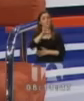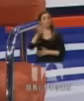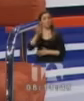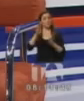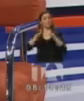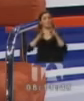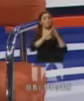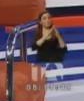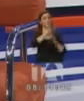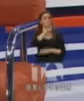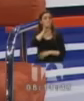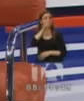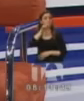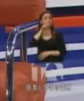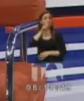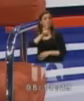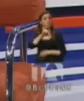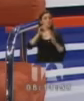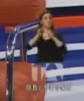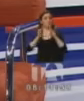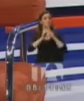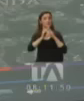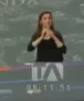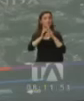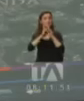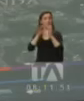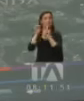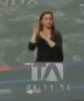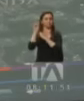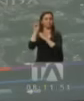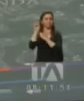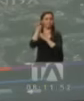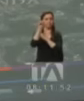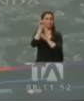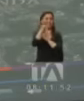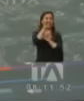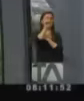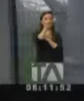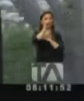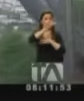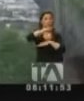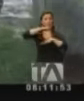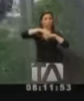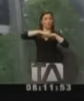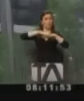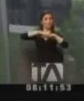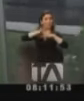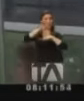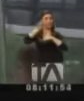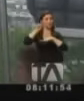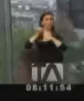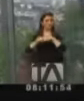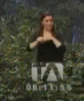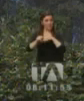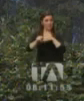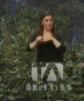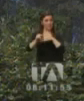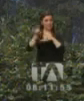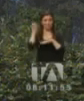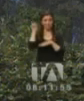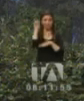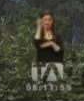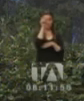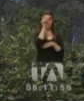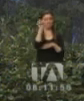sino 2.000 por las que pasará, o sea, de la urbanización del condado, sí, pero no sobre las 2.000 va a pasar la línea